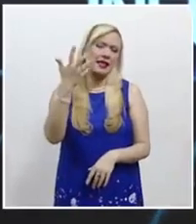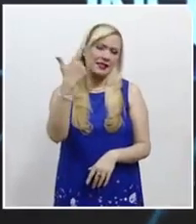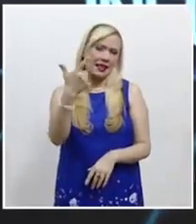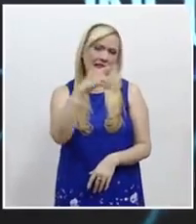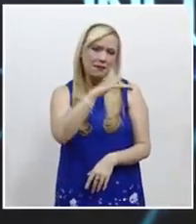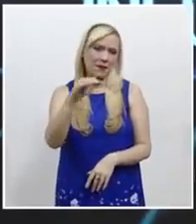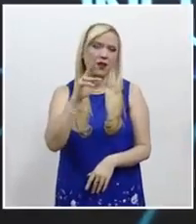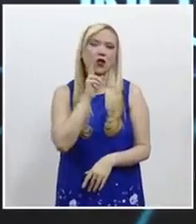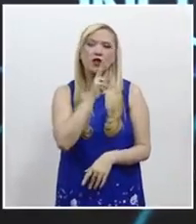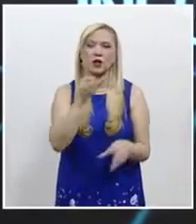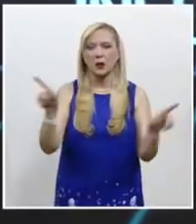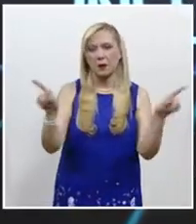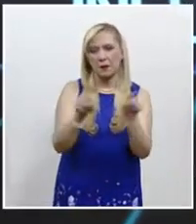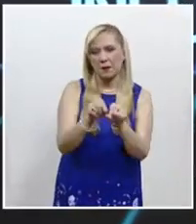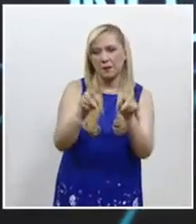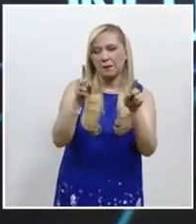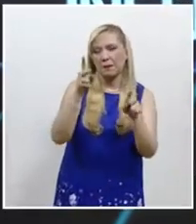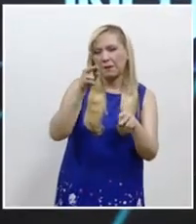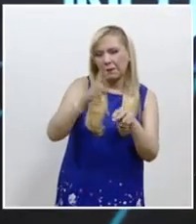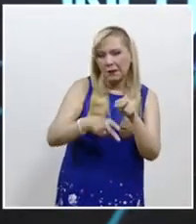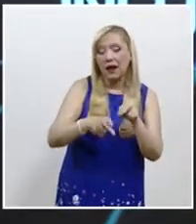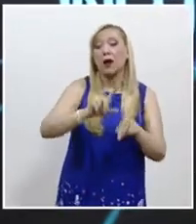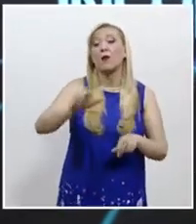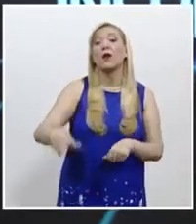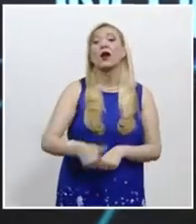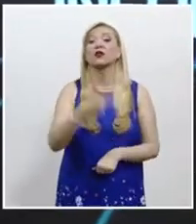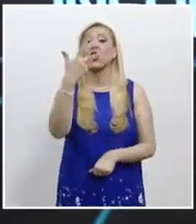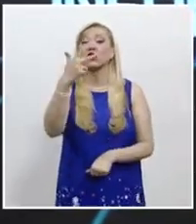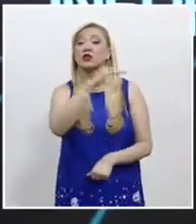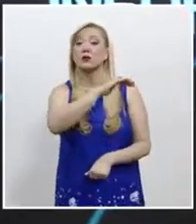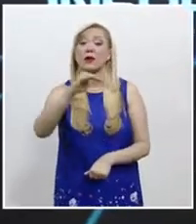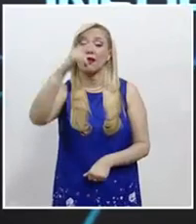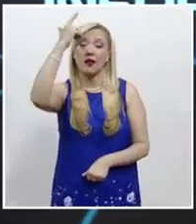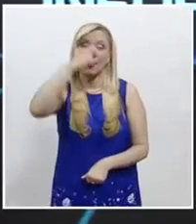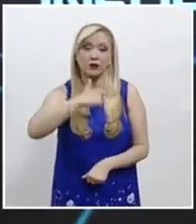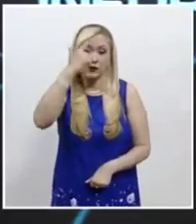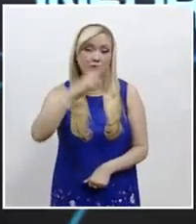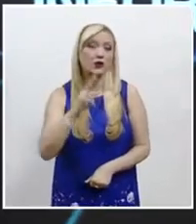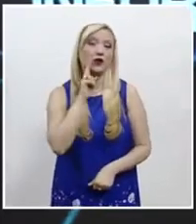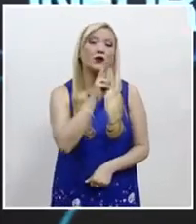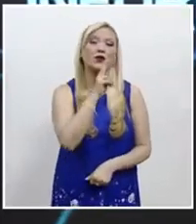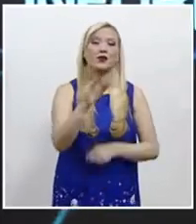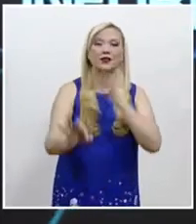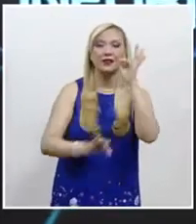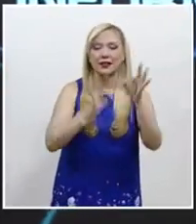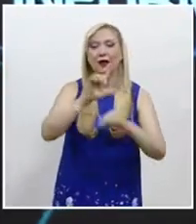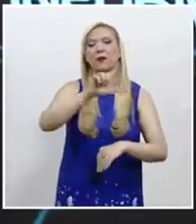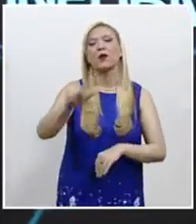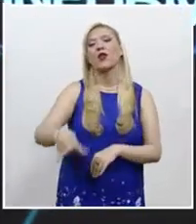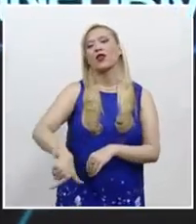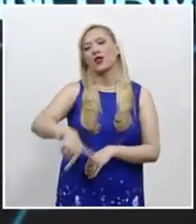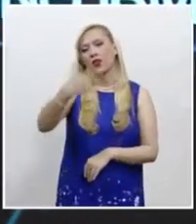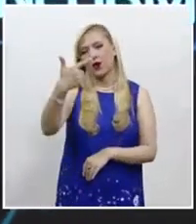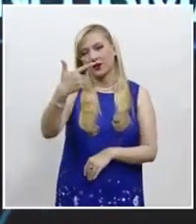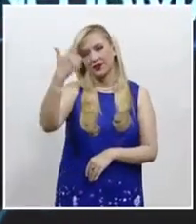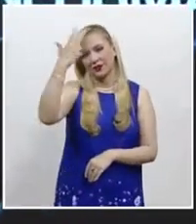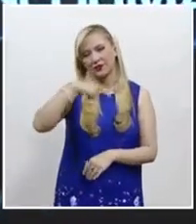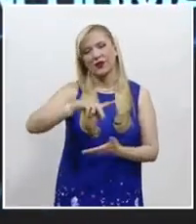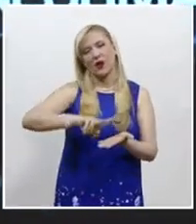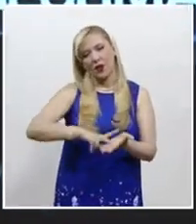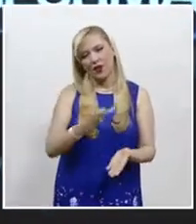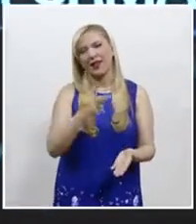de las noticias más importantes del día. Y a las 20:30 el noticiero nocturno con su repetición a las 0